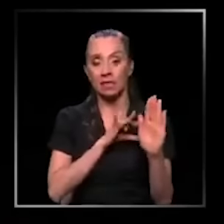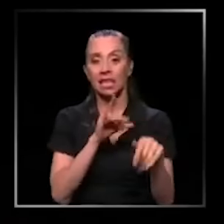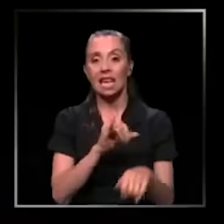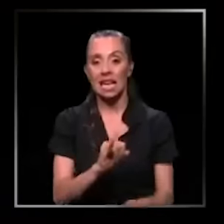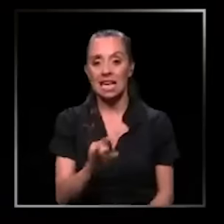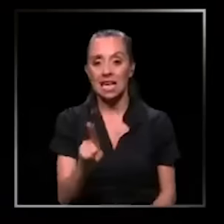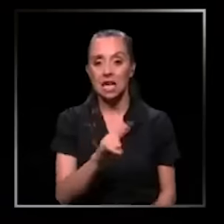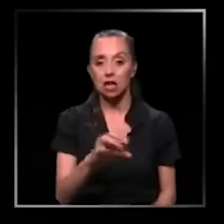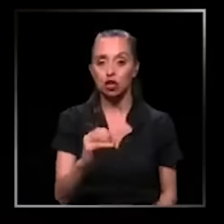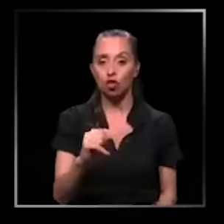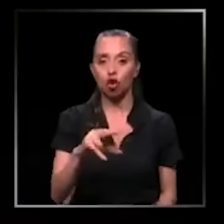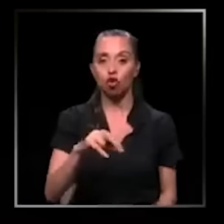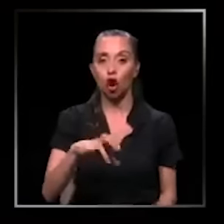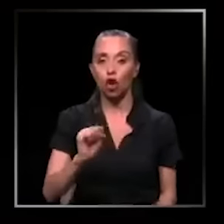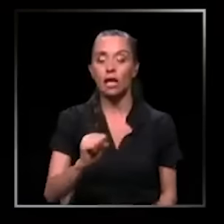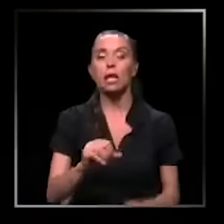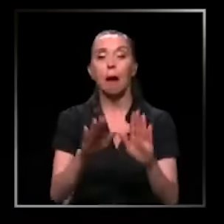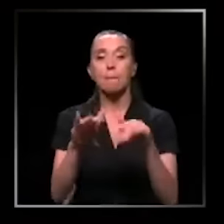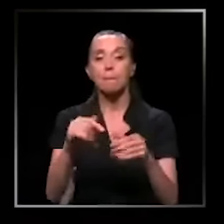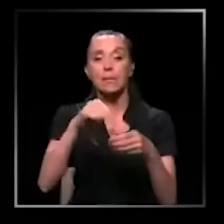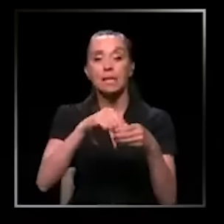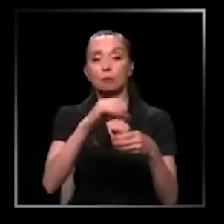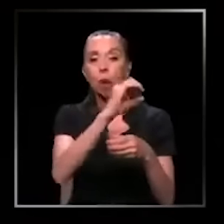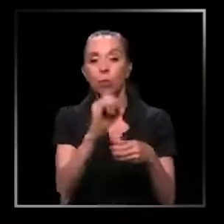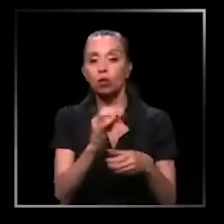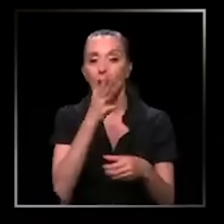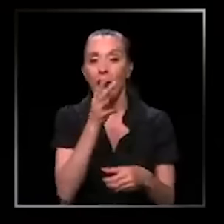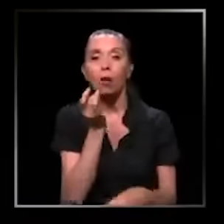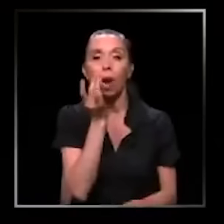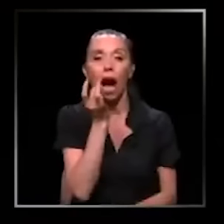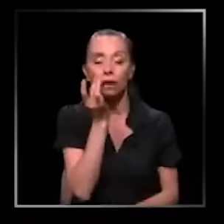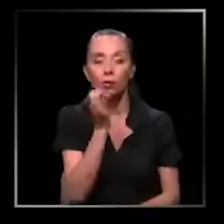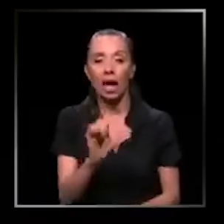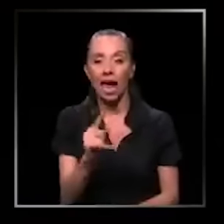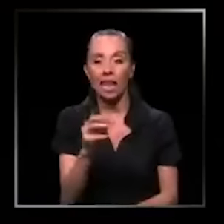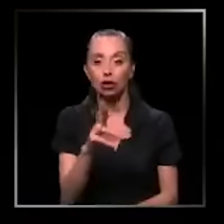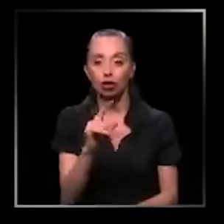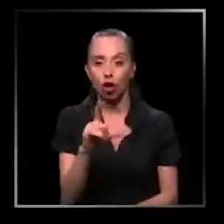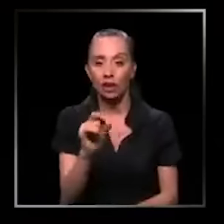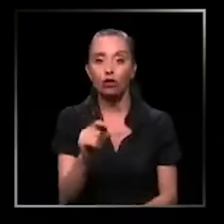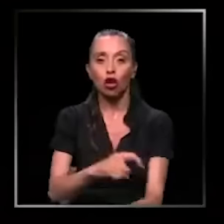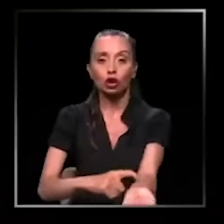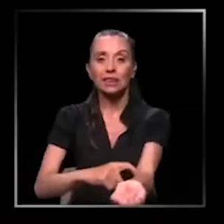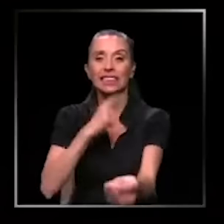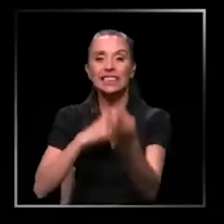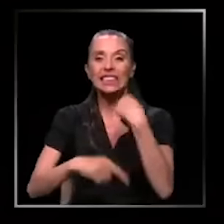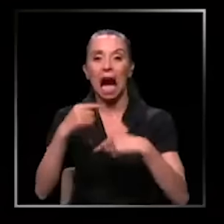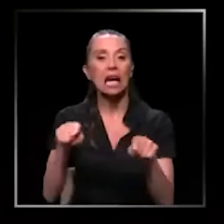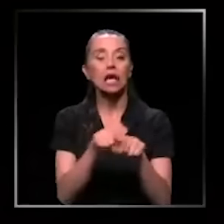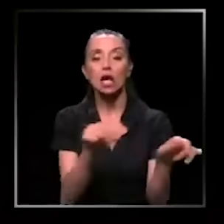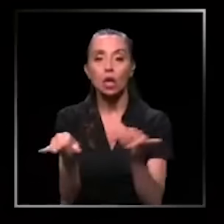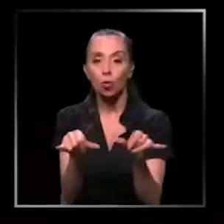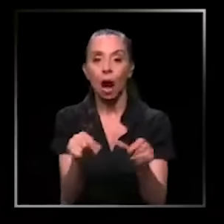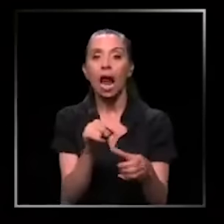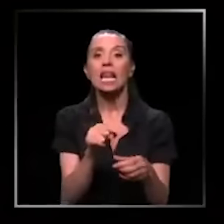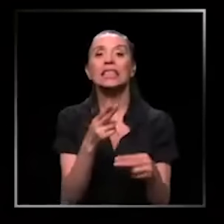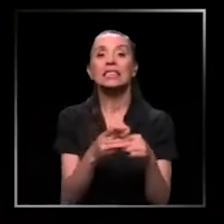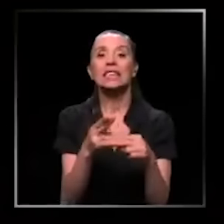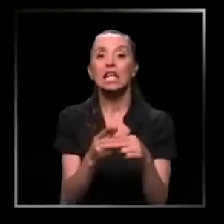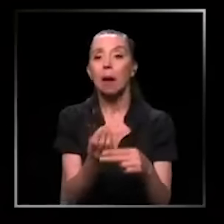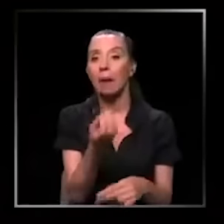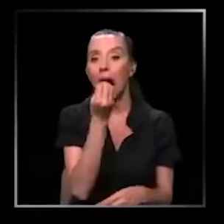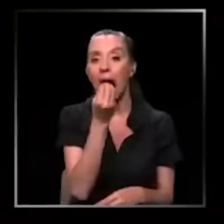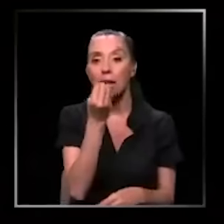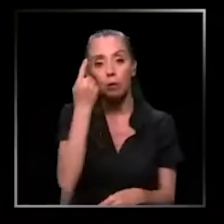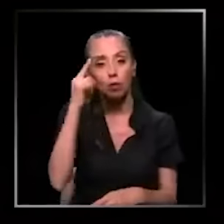isotónicas, cuyo nombre se debe a que tienen la misma concentración de agua, azúcares y electrolitos que la sangre, son consideradas alimentos